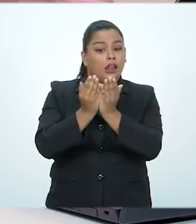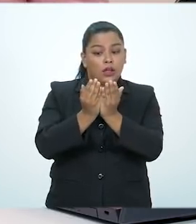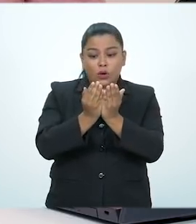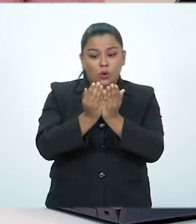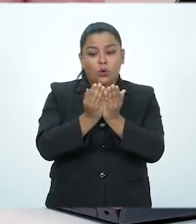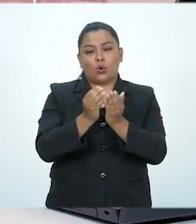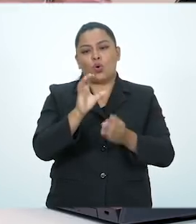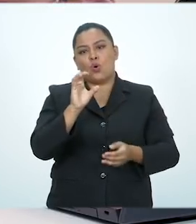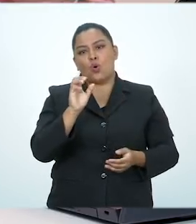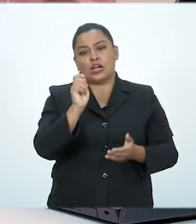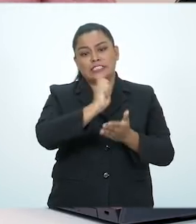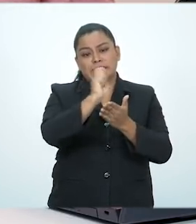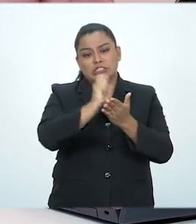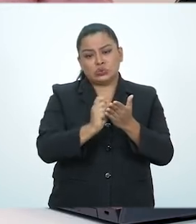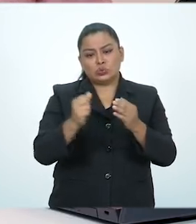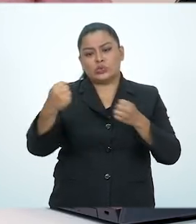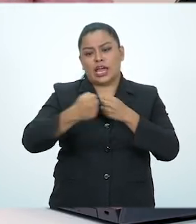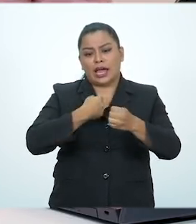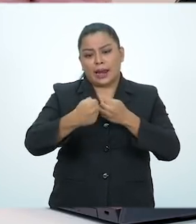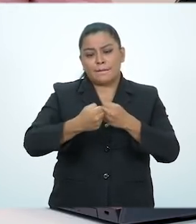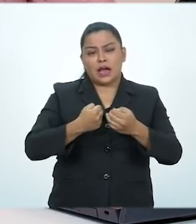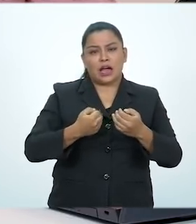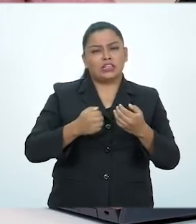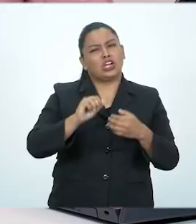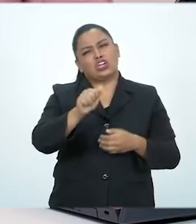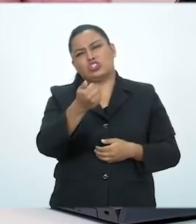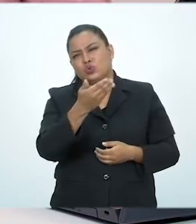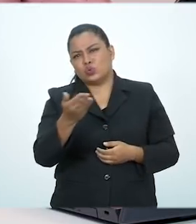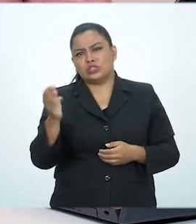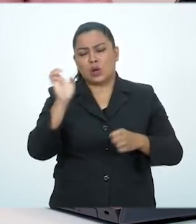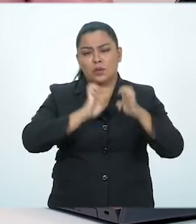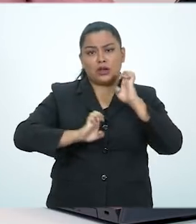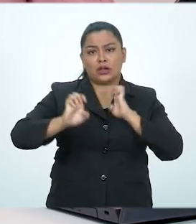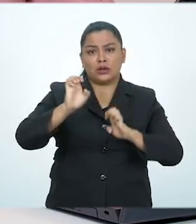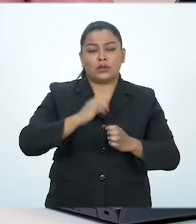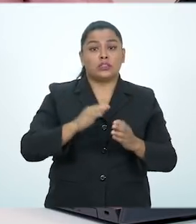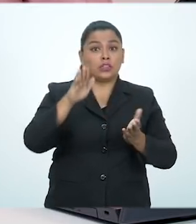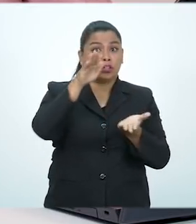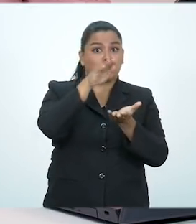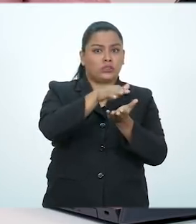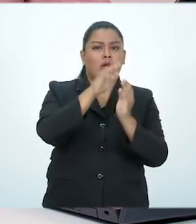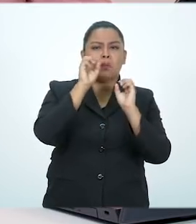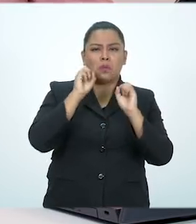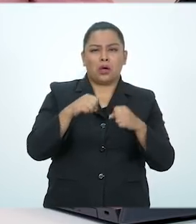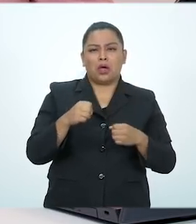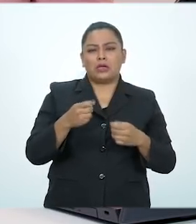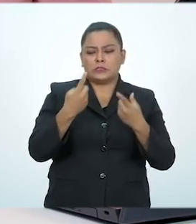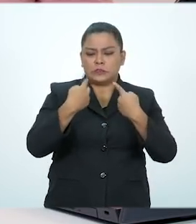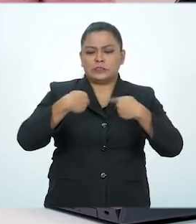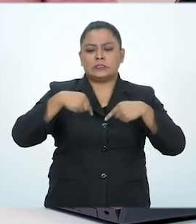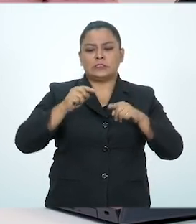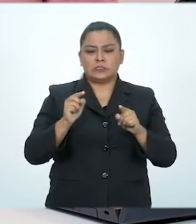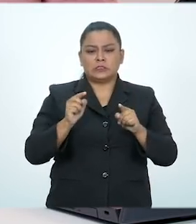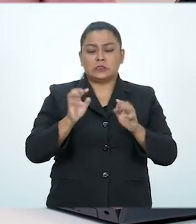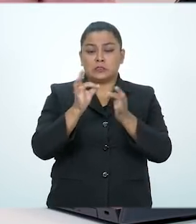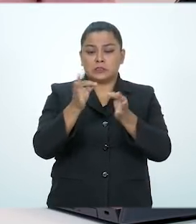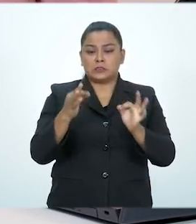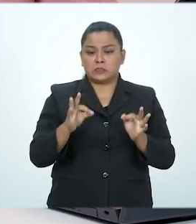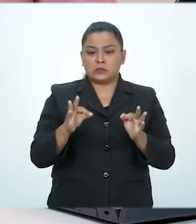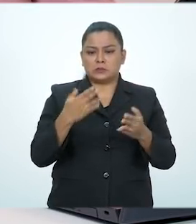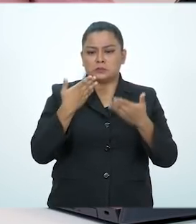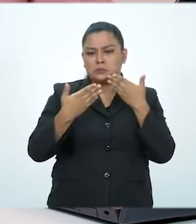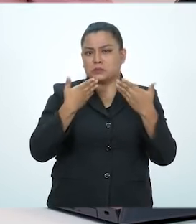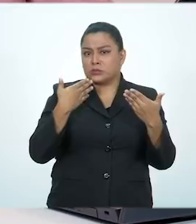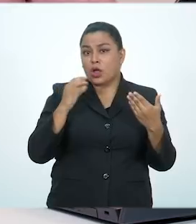la ortografía, la gramática y demás aspectos evaluables de la unidad. Pueden ser continuos como